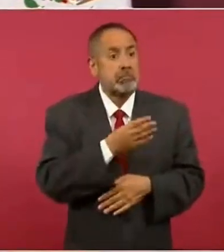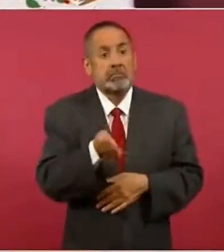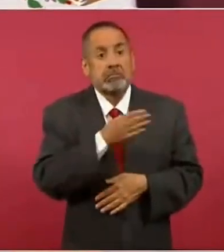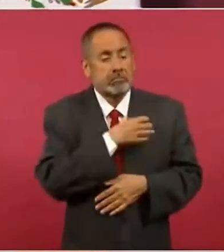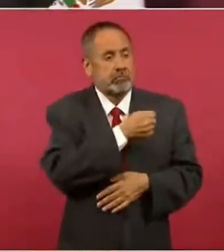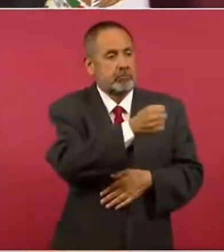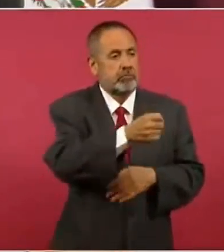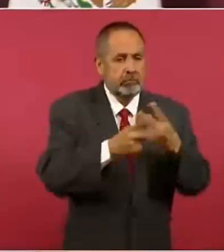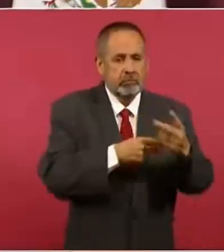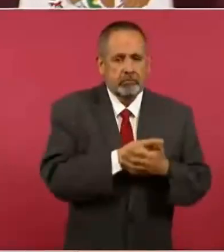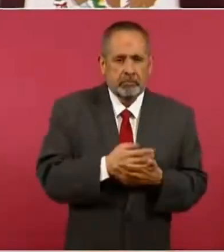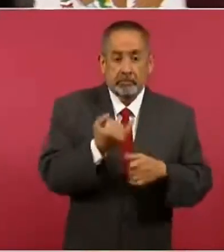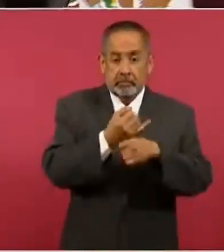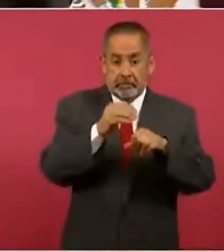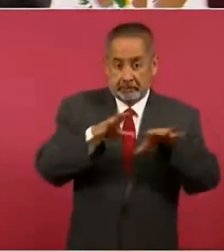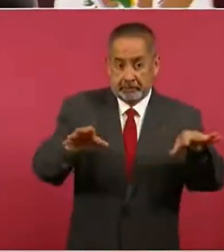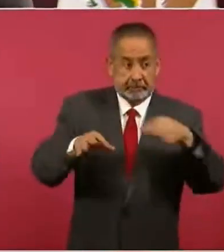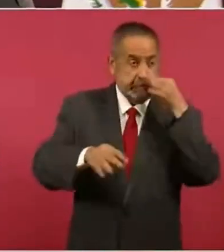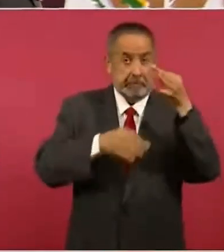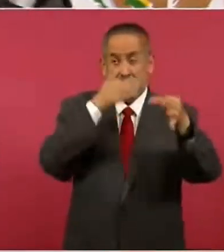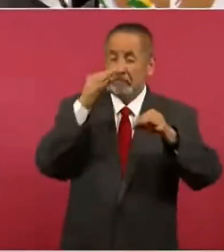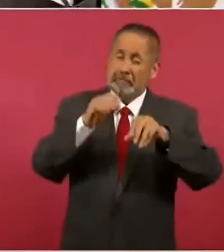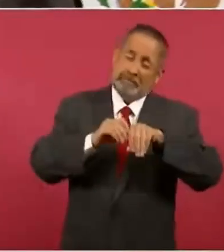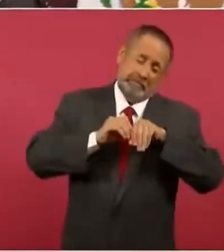y los medios de información